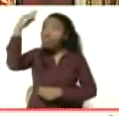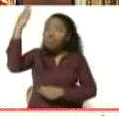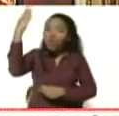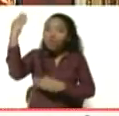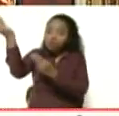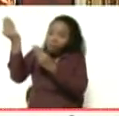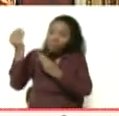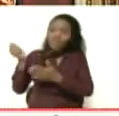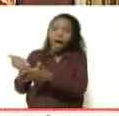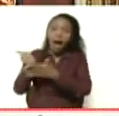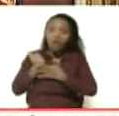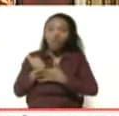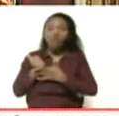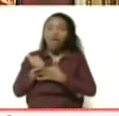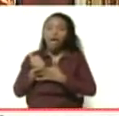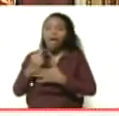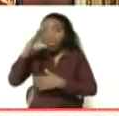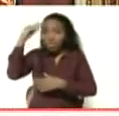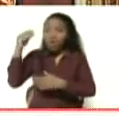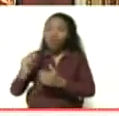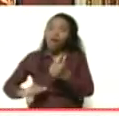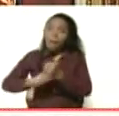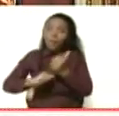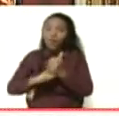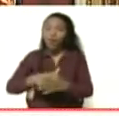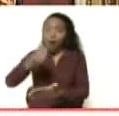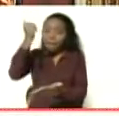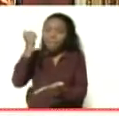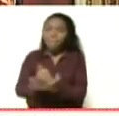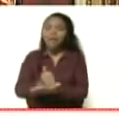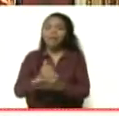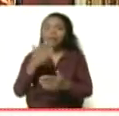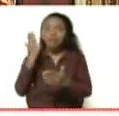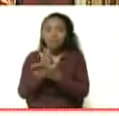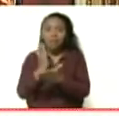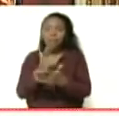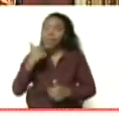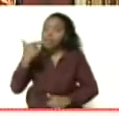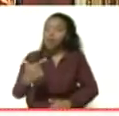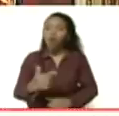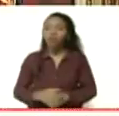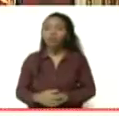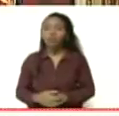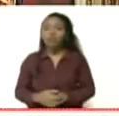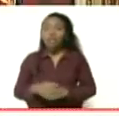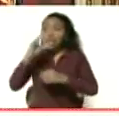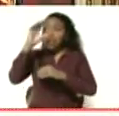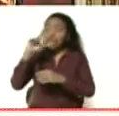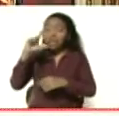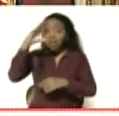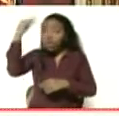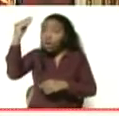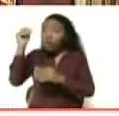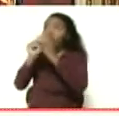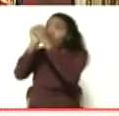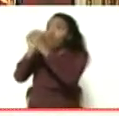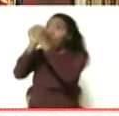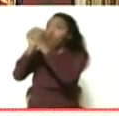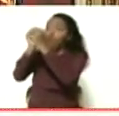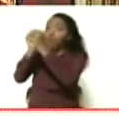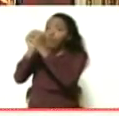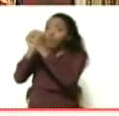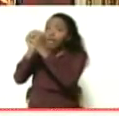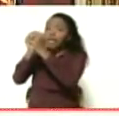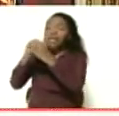Dios proveerá, Dios proveerá. Amén. Siempre lo digo. Y a Dios rogando y con